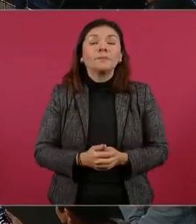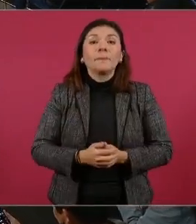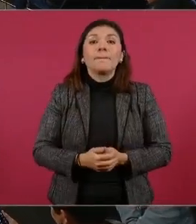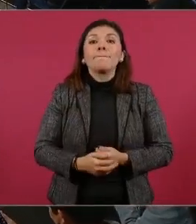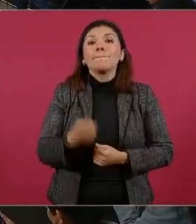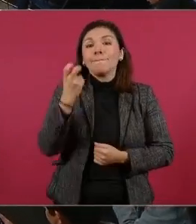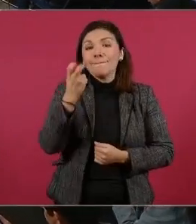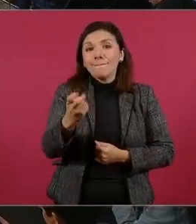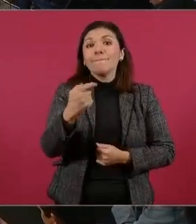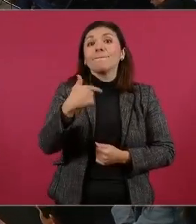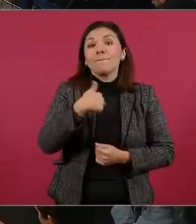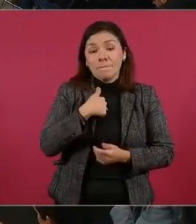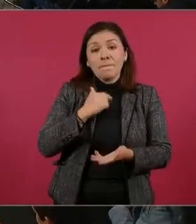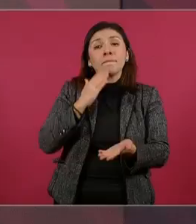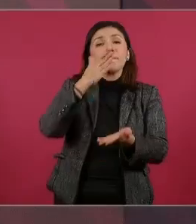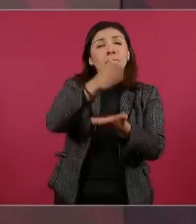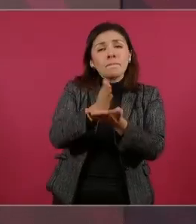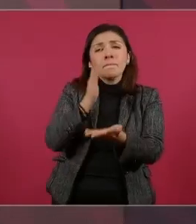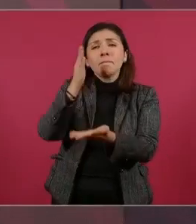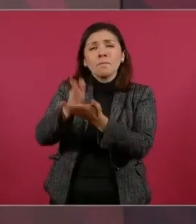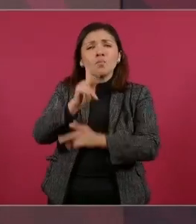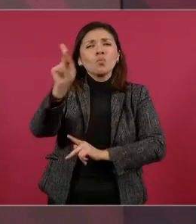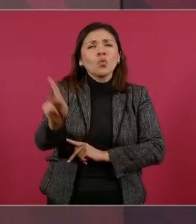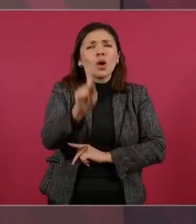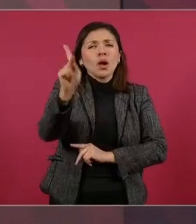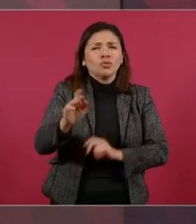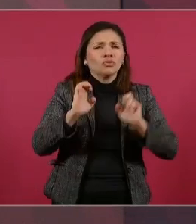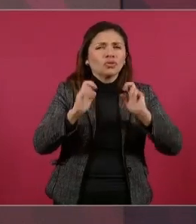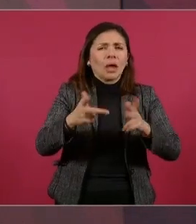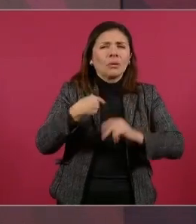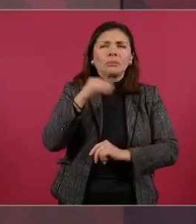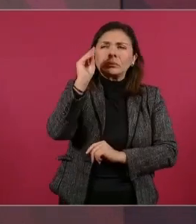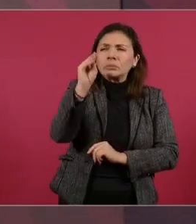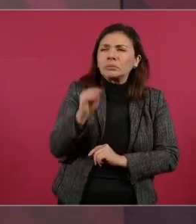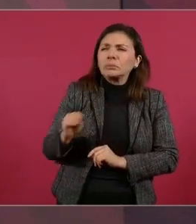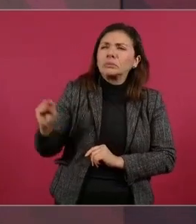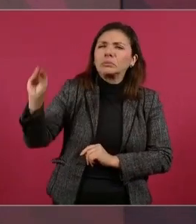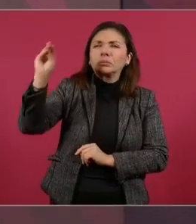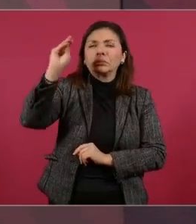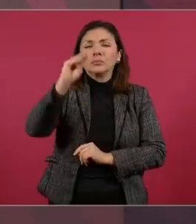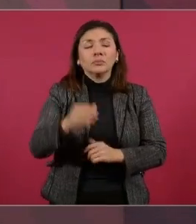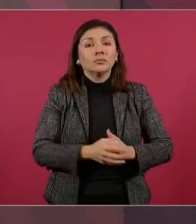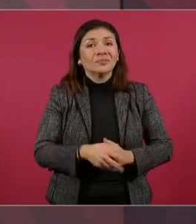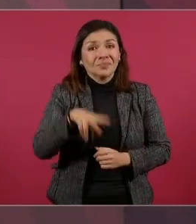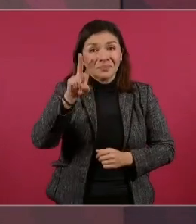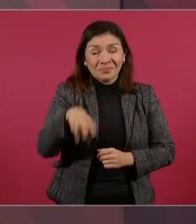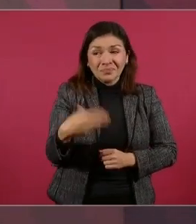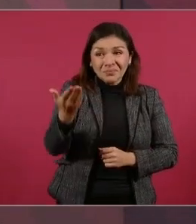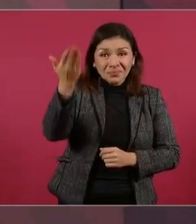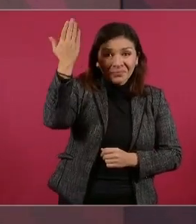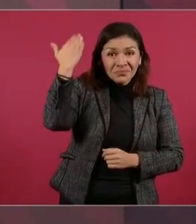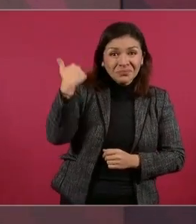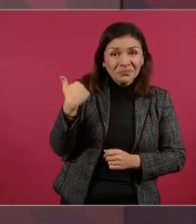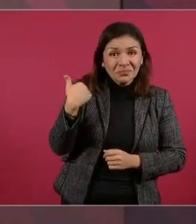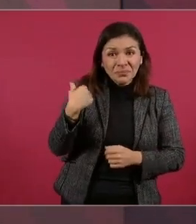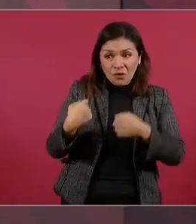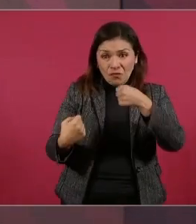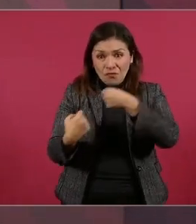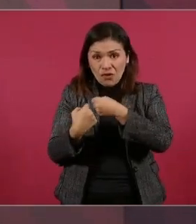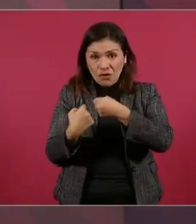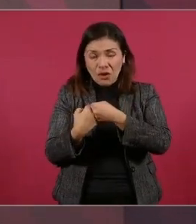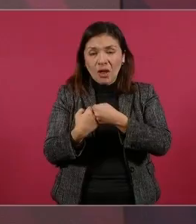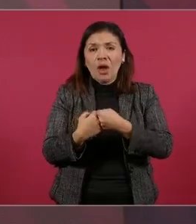tocado estar en todos los pueblos recorrer todos los pueblos y no había en frontera